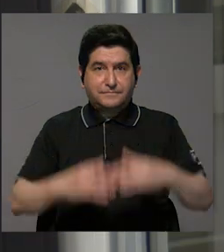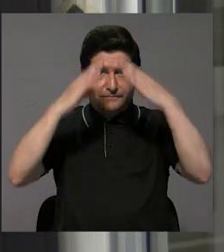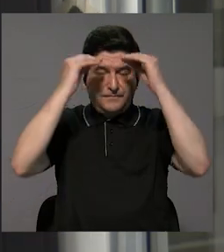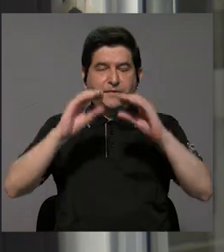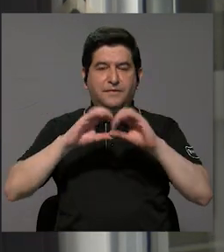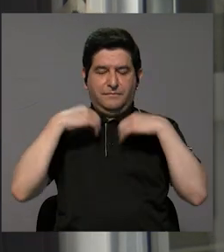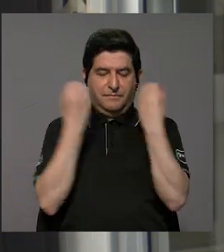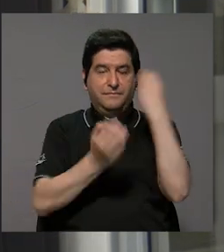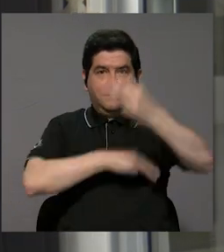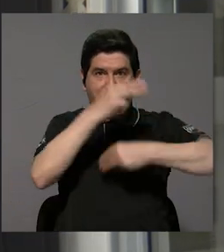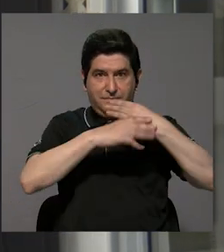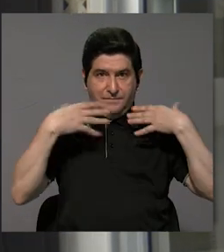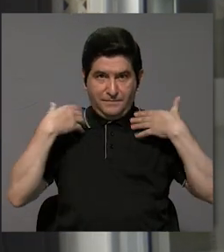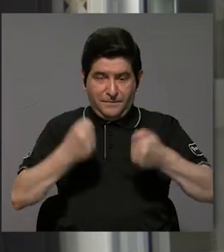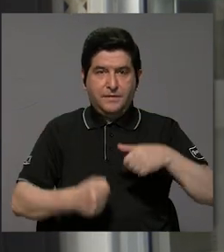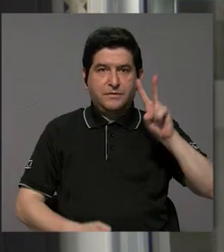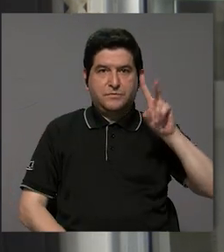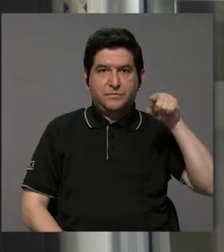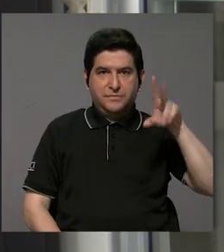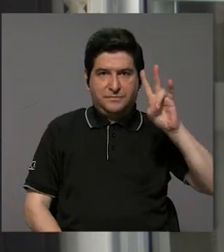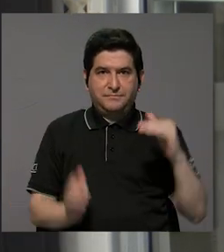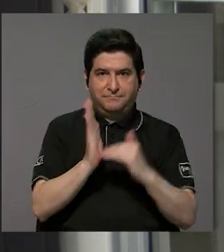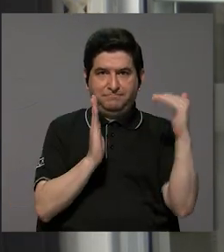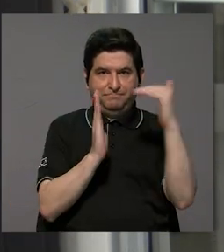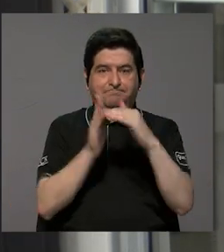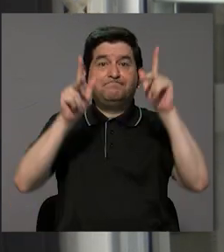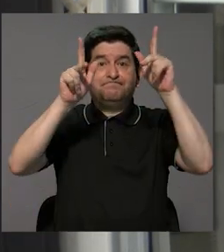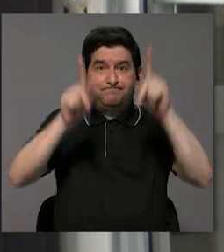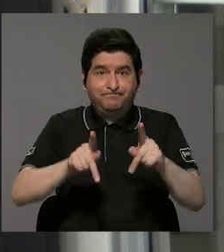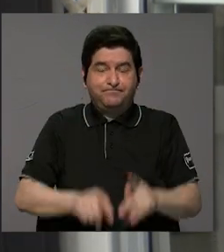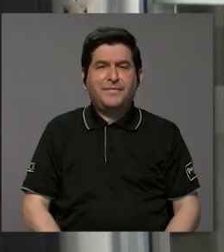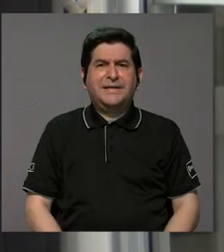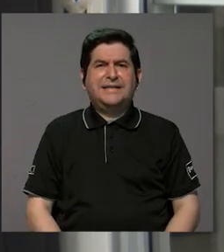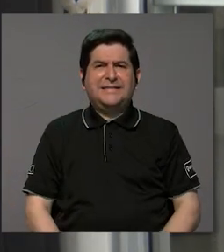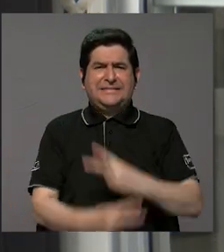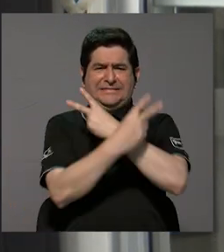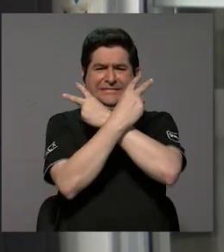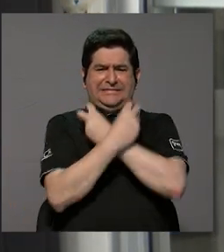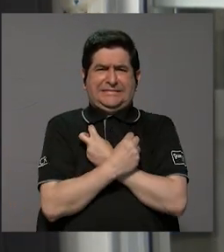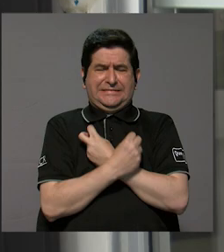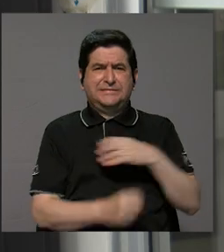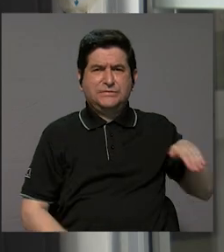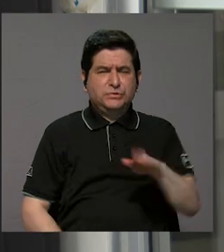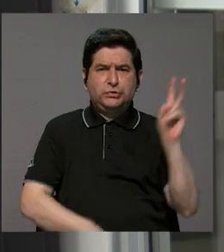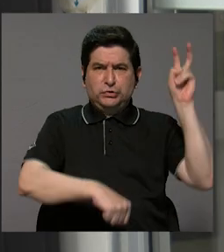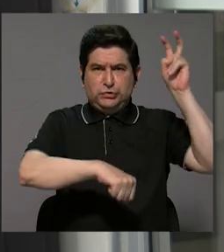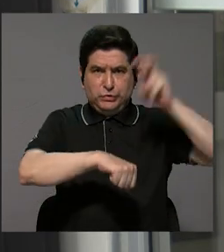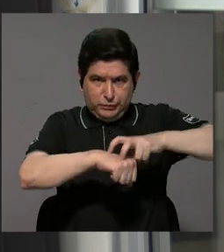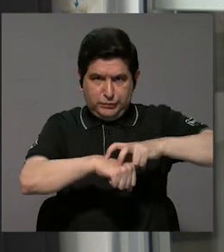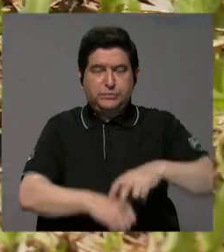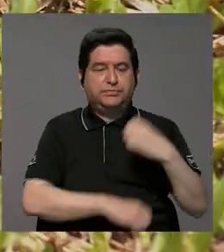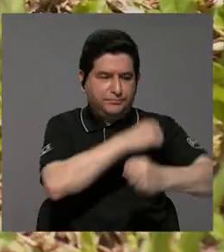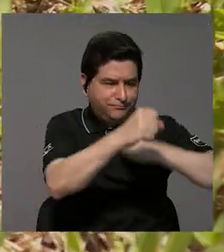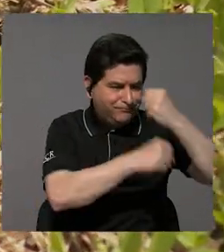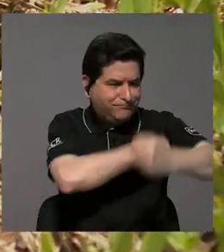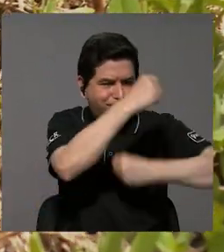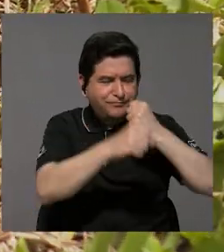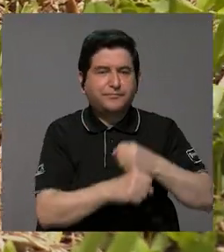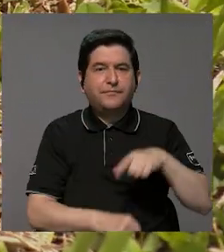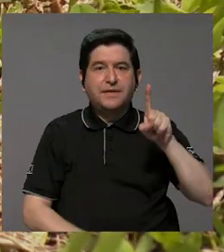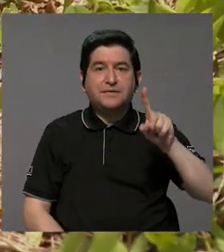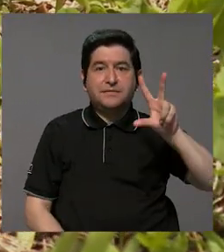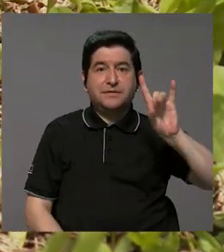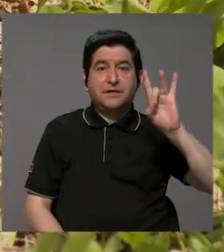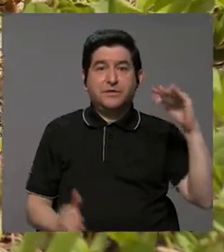De acuerdo con la Organización Mundial de la Salud, 2.7 millones de personas sufren de envenenamientos por mordeduras de serpiente cada año